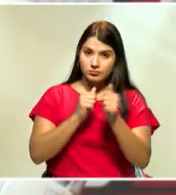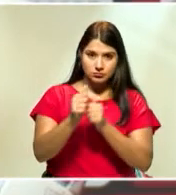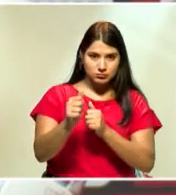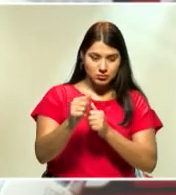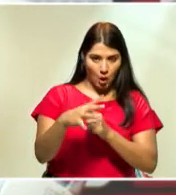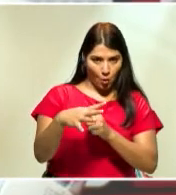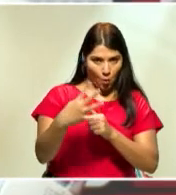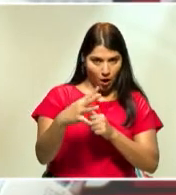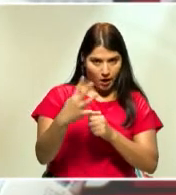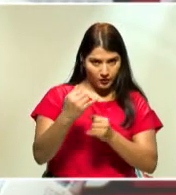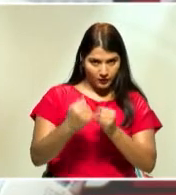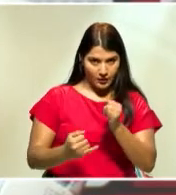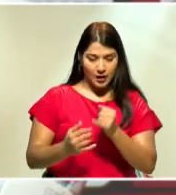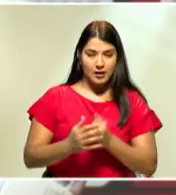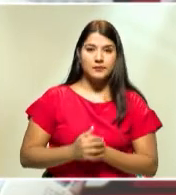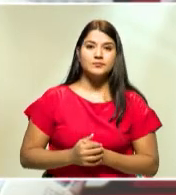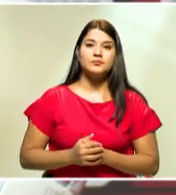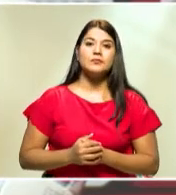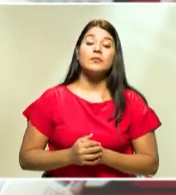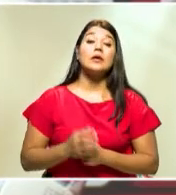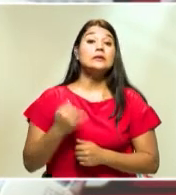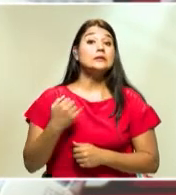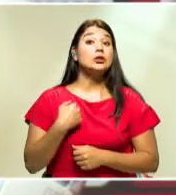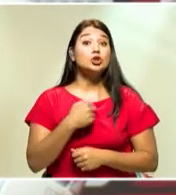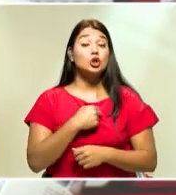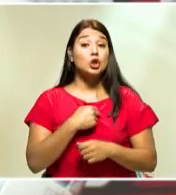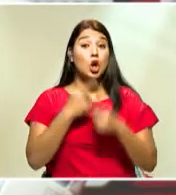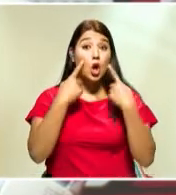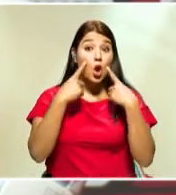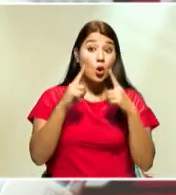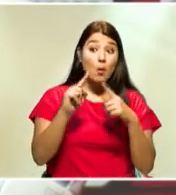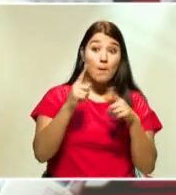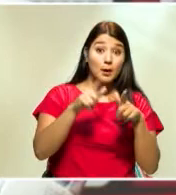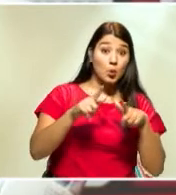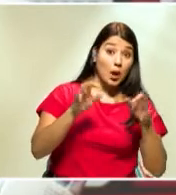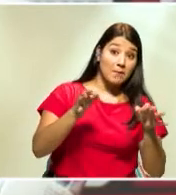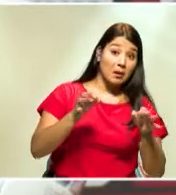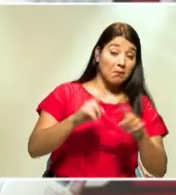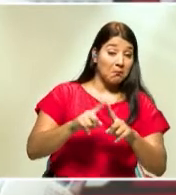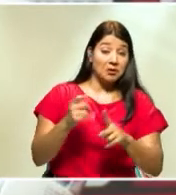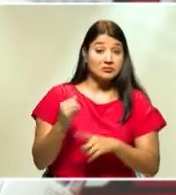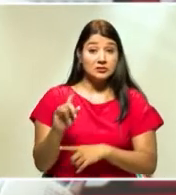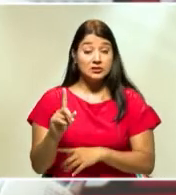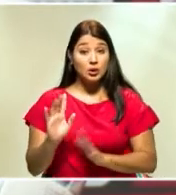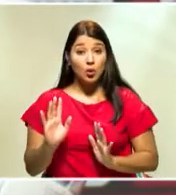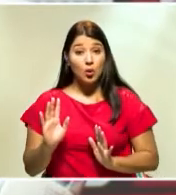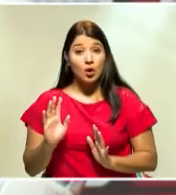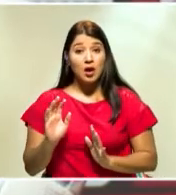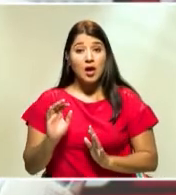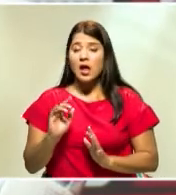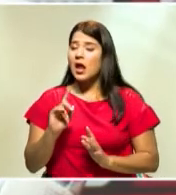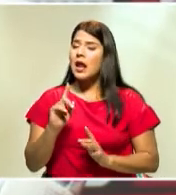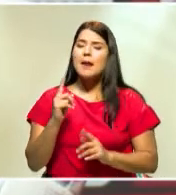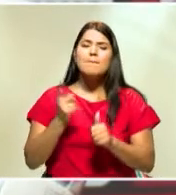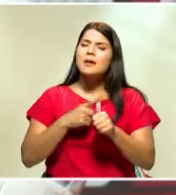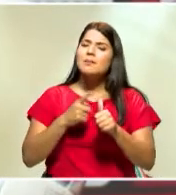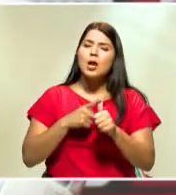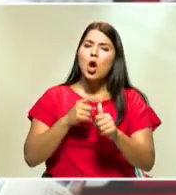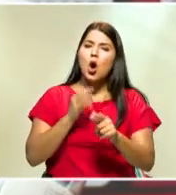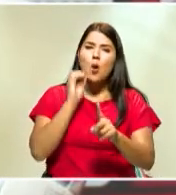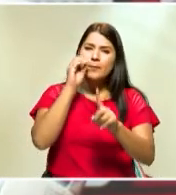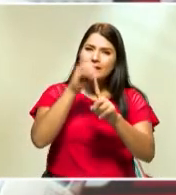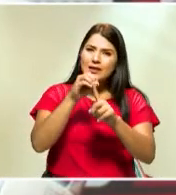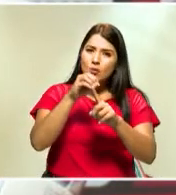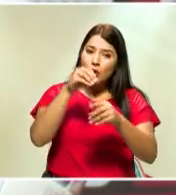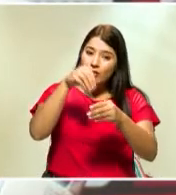clasificar al cuadrangular. Si lo hacemos en lo alto de la tabla, qué bueno, y si no, es el primer objetivo, estar entre los cuatro.